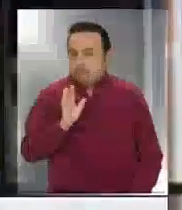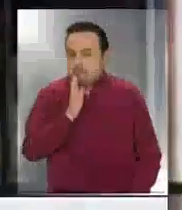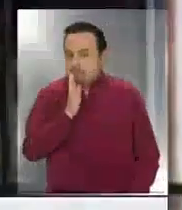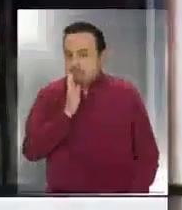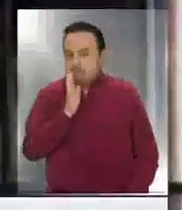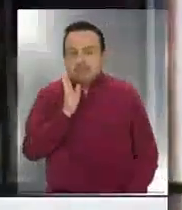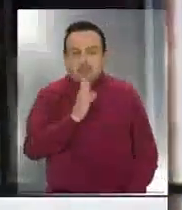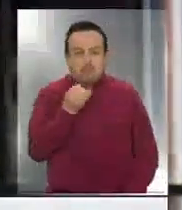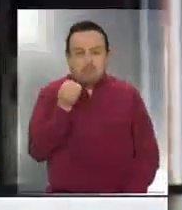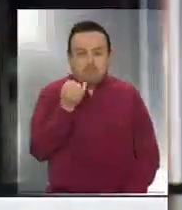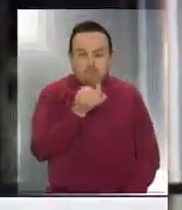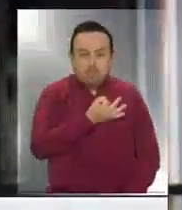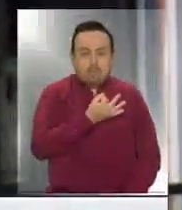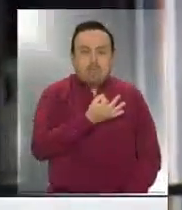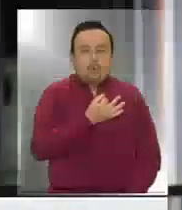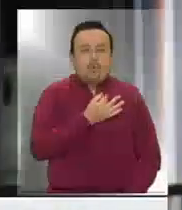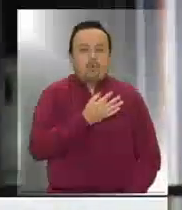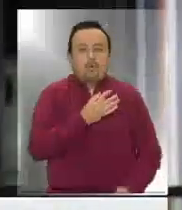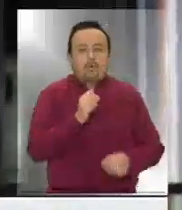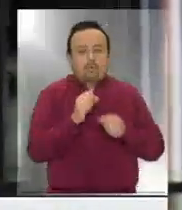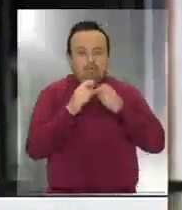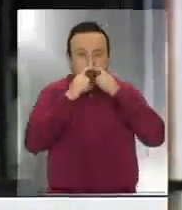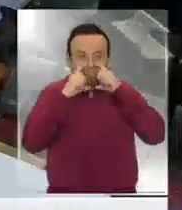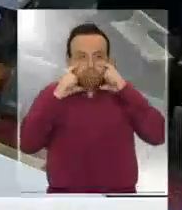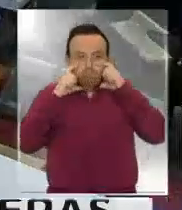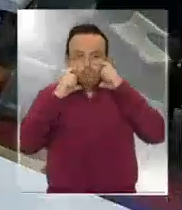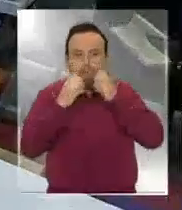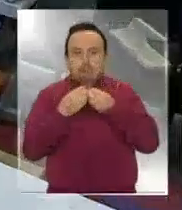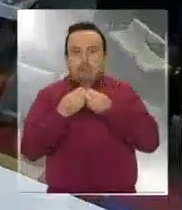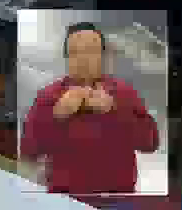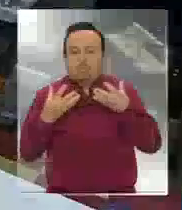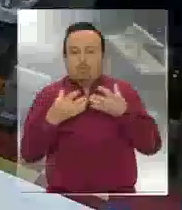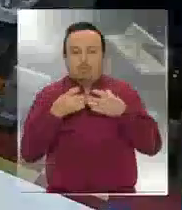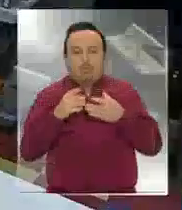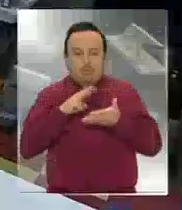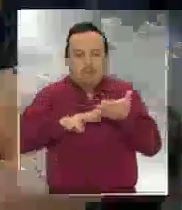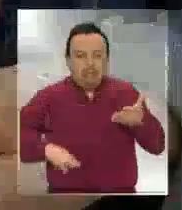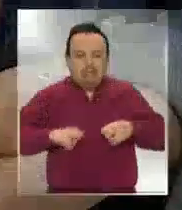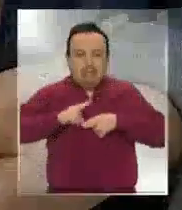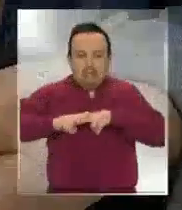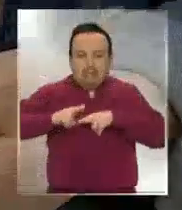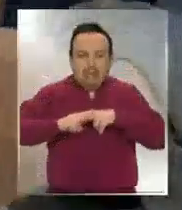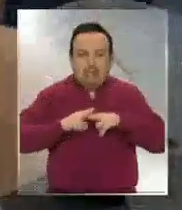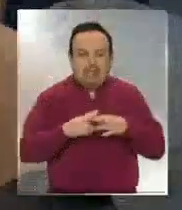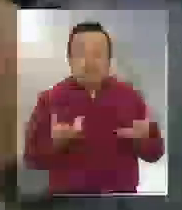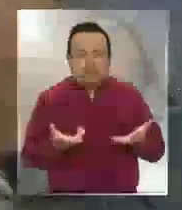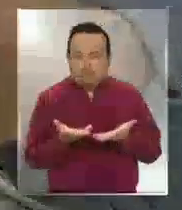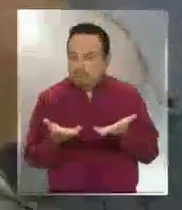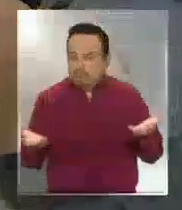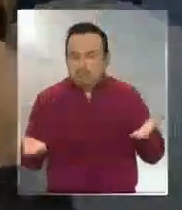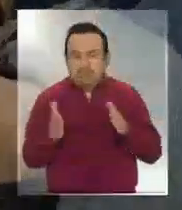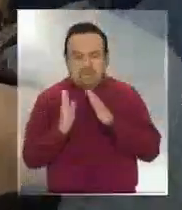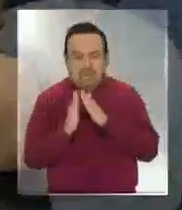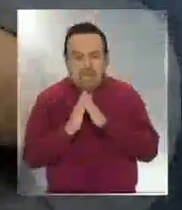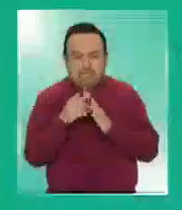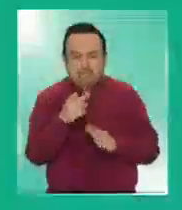aunque el número de personas cubiertas crece cada día y los materiales para confeccionarla están en